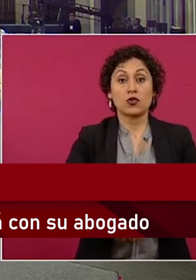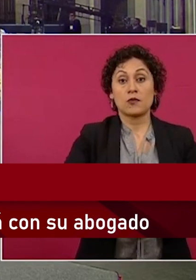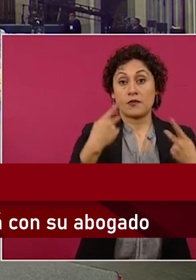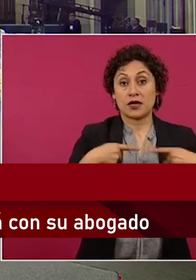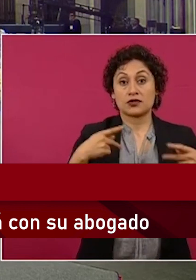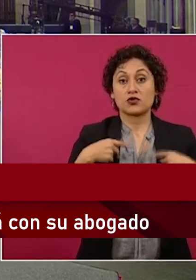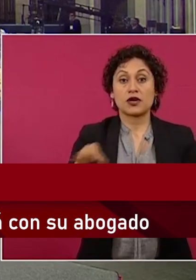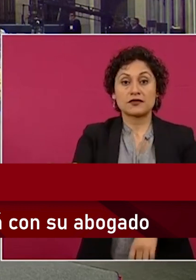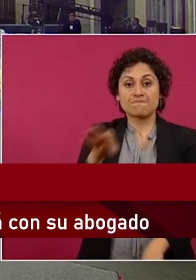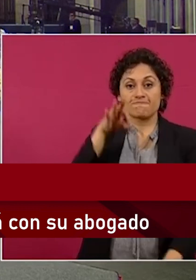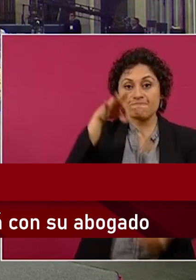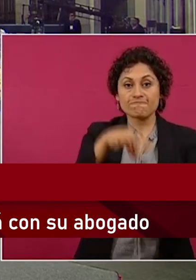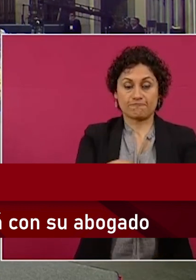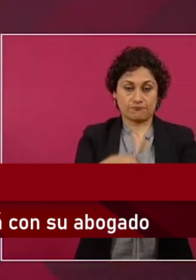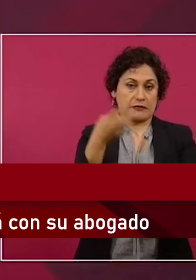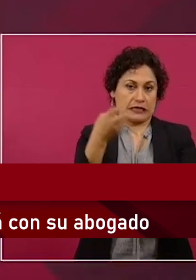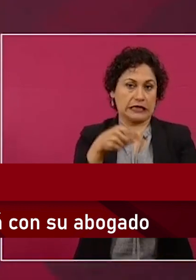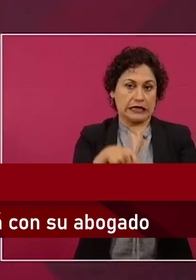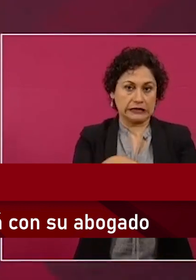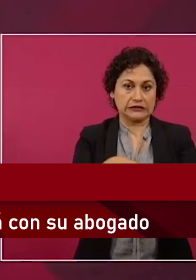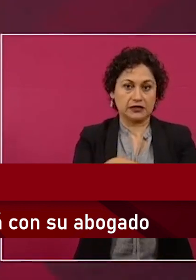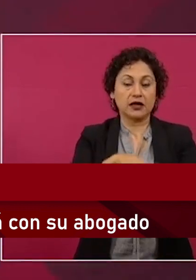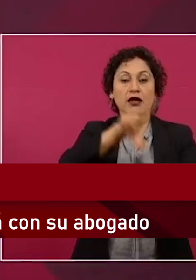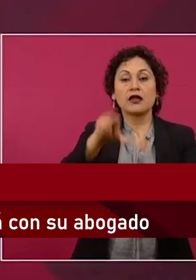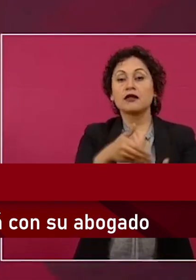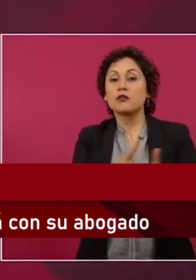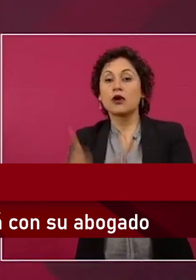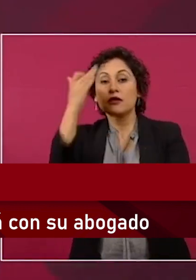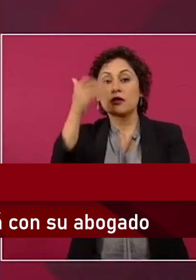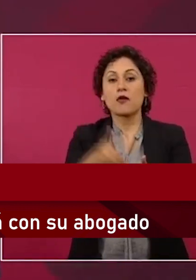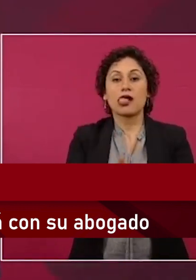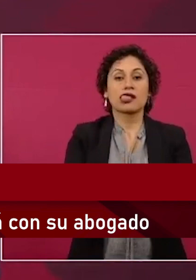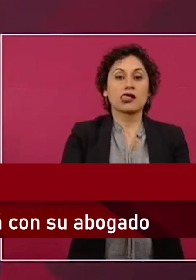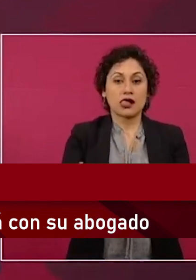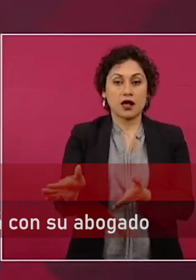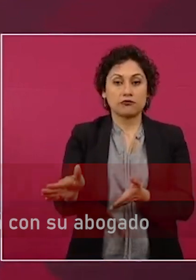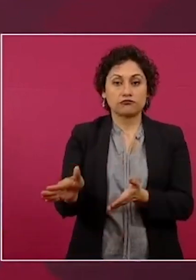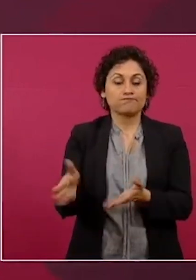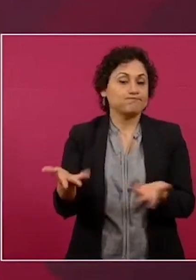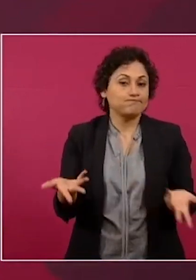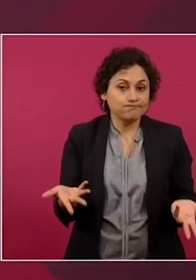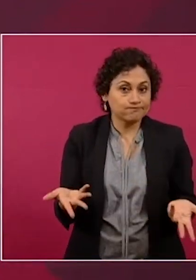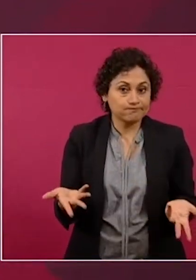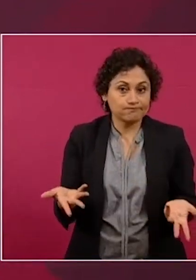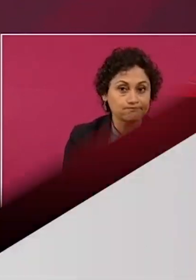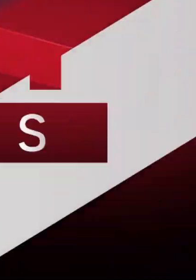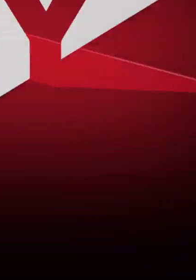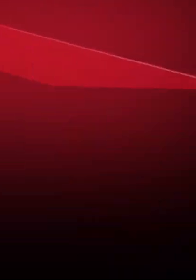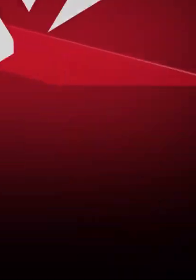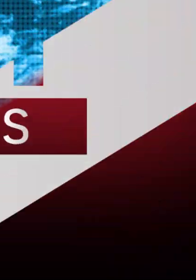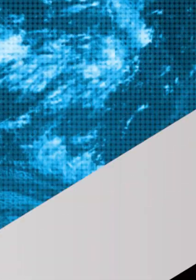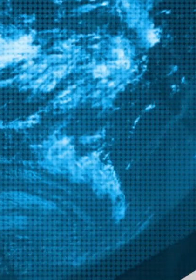de estado en su país además declaró que está dispuesto a reunirse con el abogado de Castillo para dialogar sobre su defensa